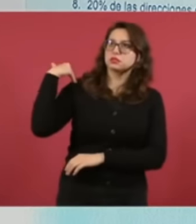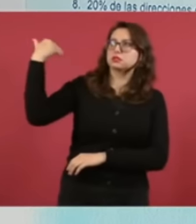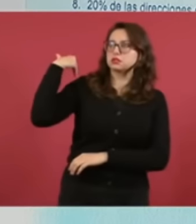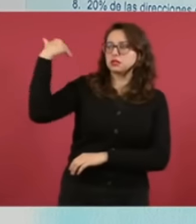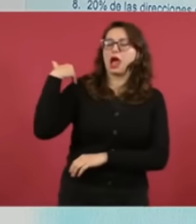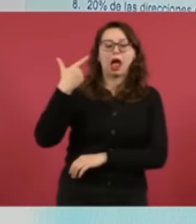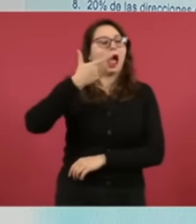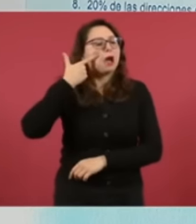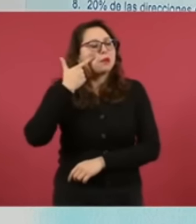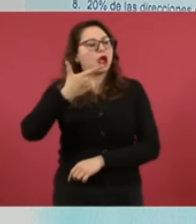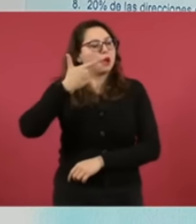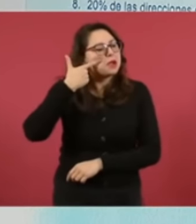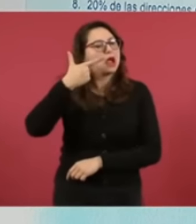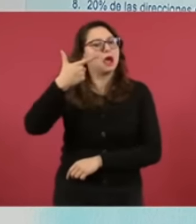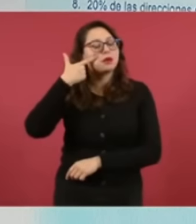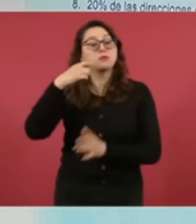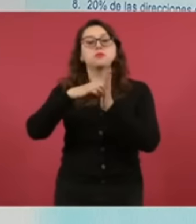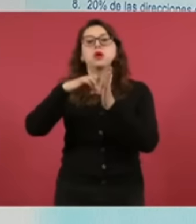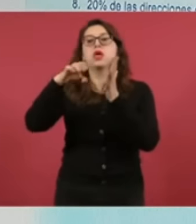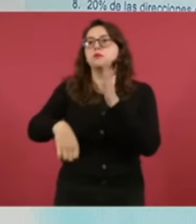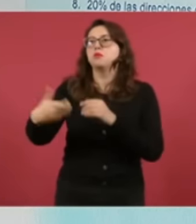sanitario utiliza el presidente.